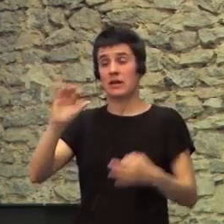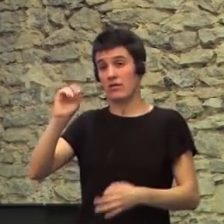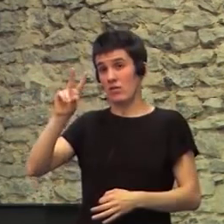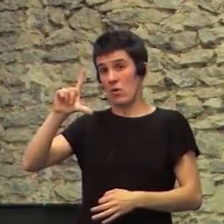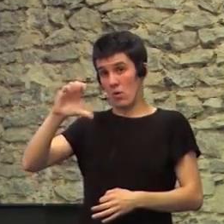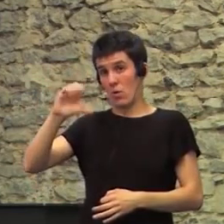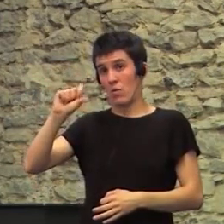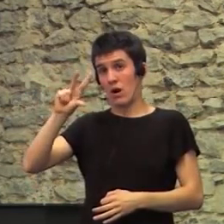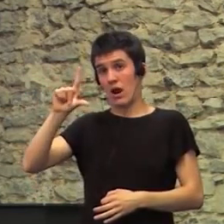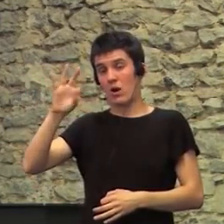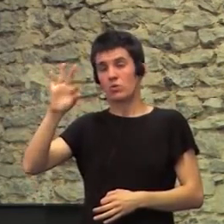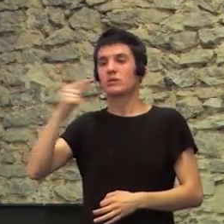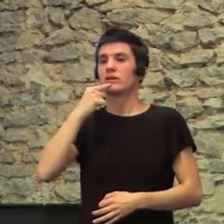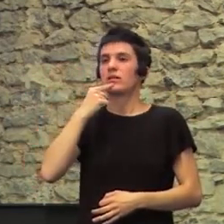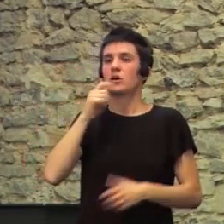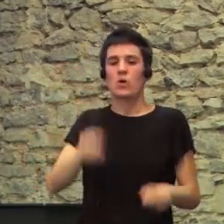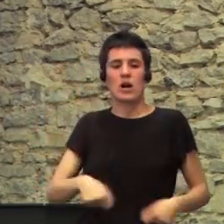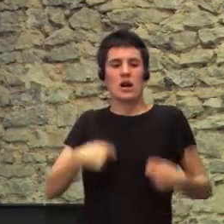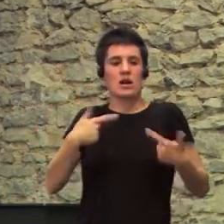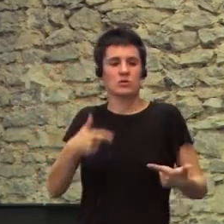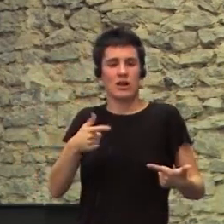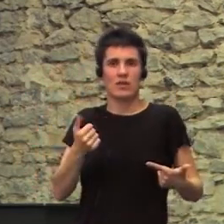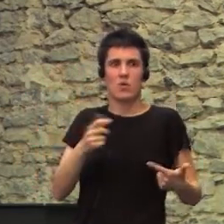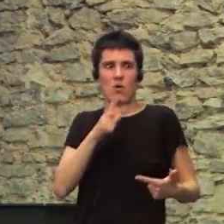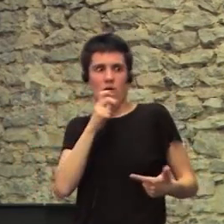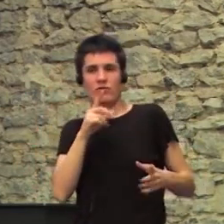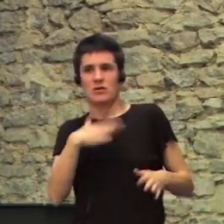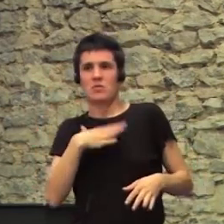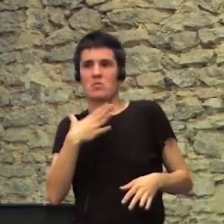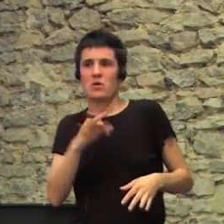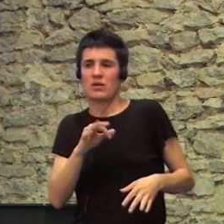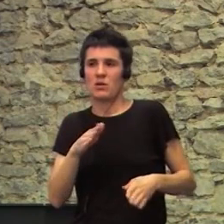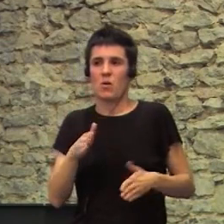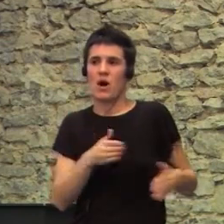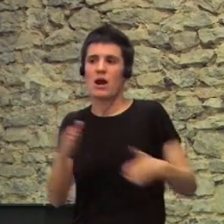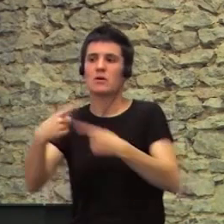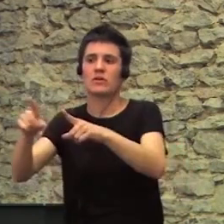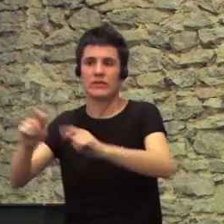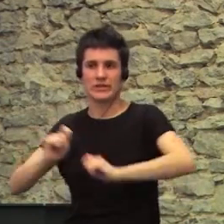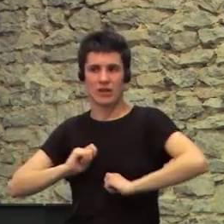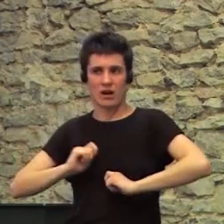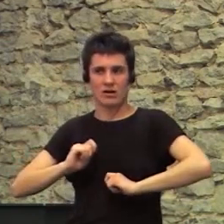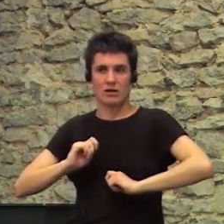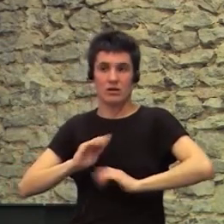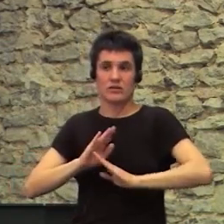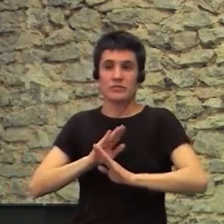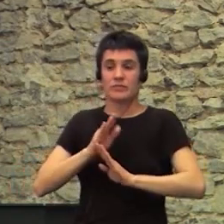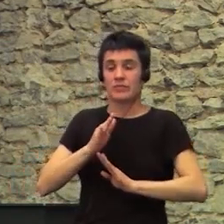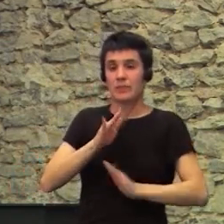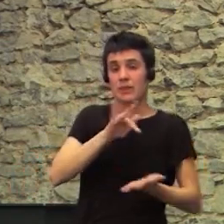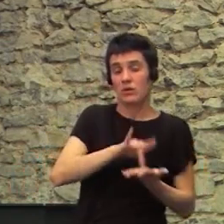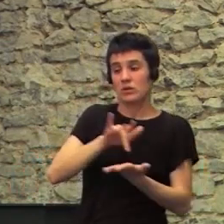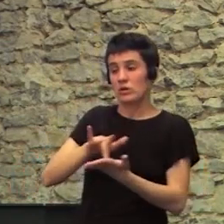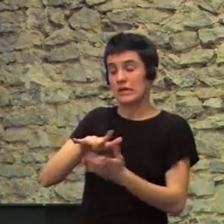las fantasmagorías de la naturaleza pueden promover los extravíos del libertinaje. Me parece fantástico. Hay casos